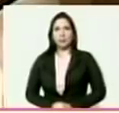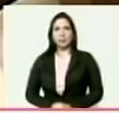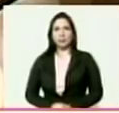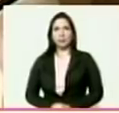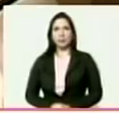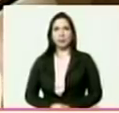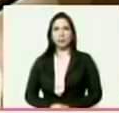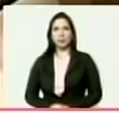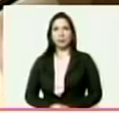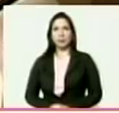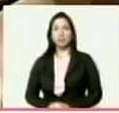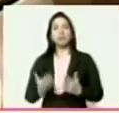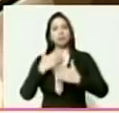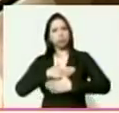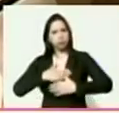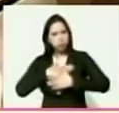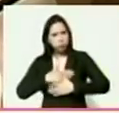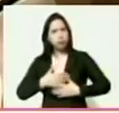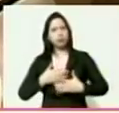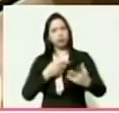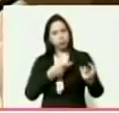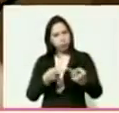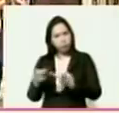Fueron muy amables, receptivos.